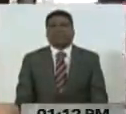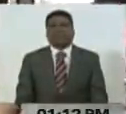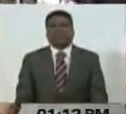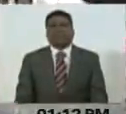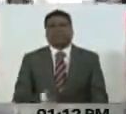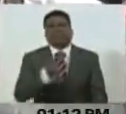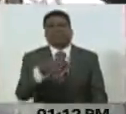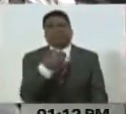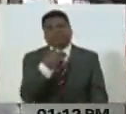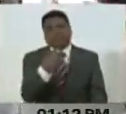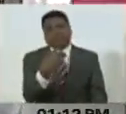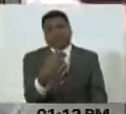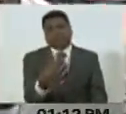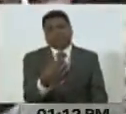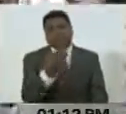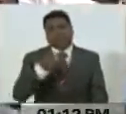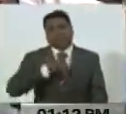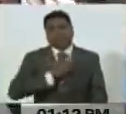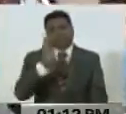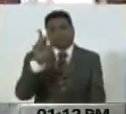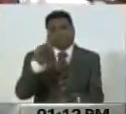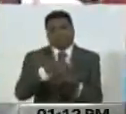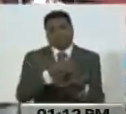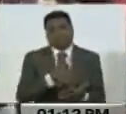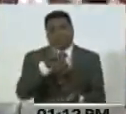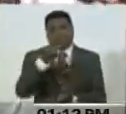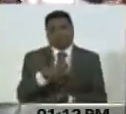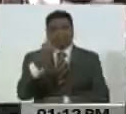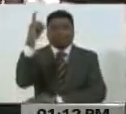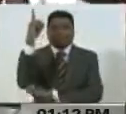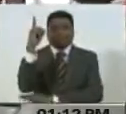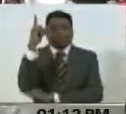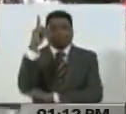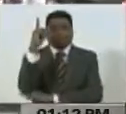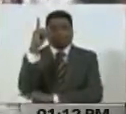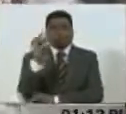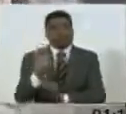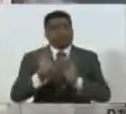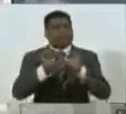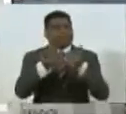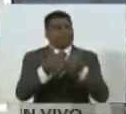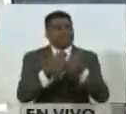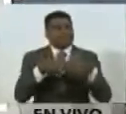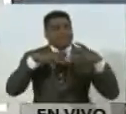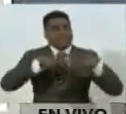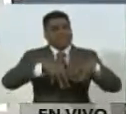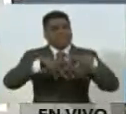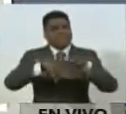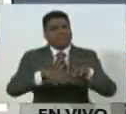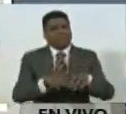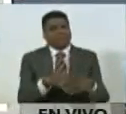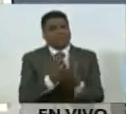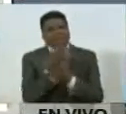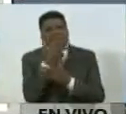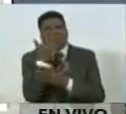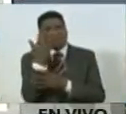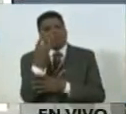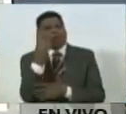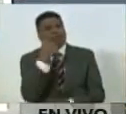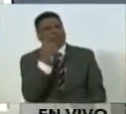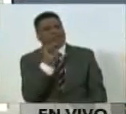Como lo mencionas, nosotros nos encontramos en el Panteón Nacional, punto inicial de la Marcha de los Claveles Rojos.